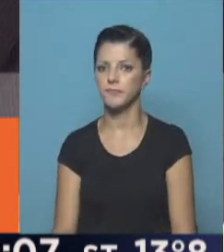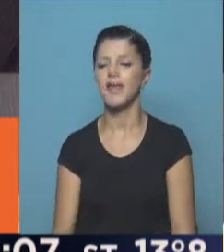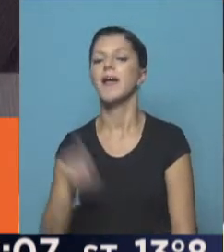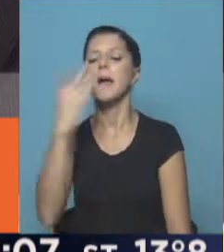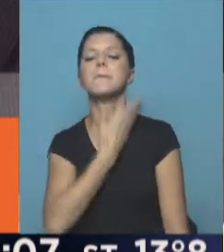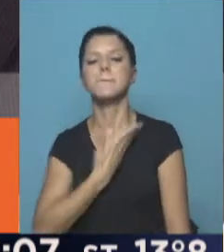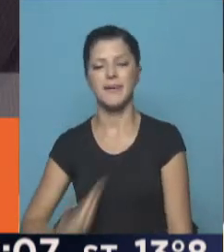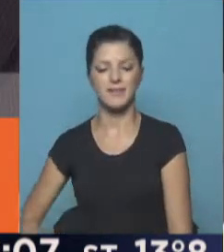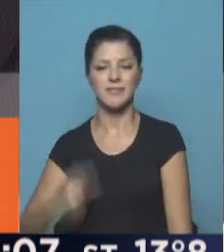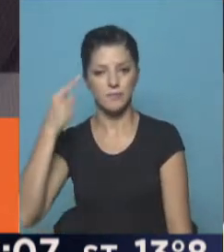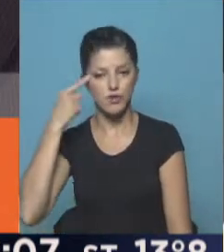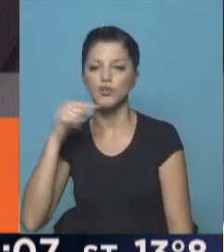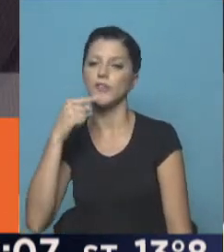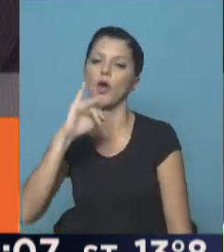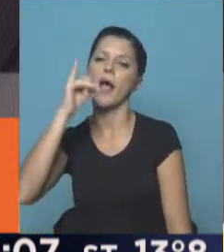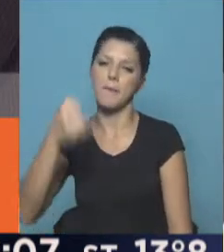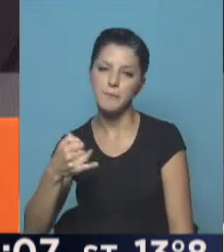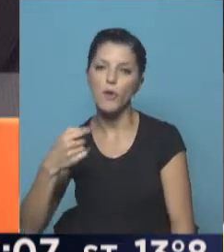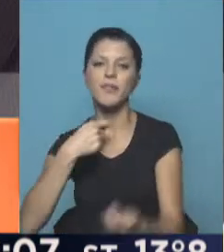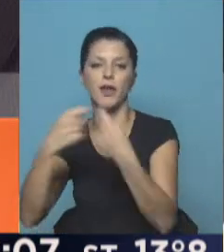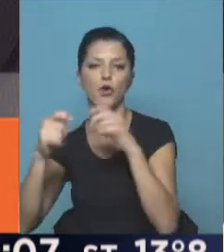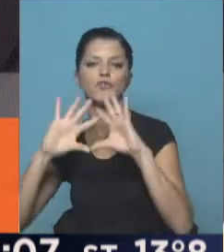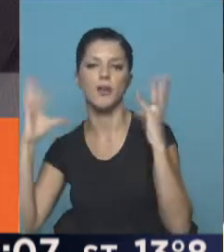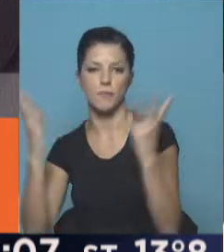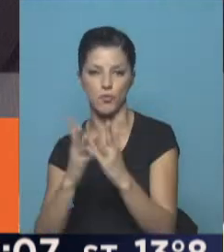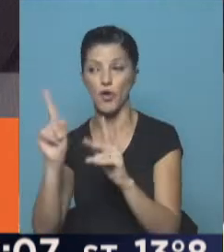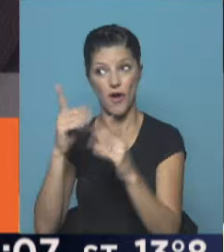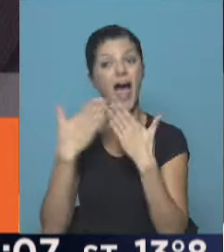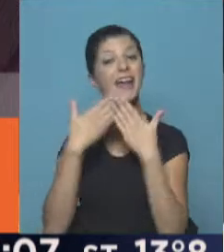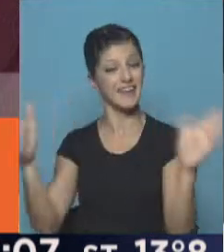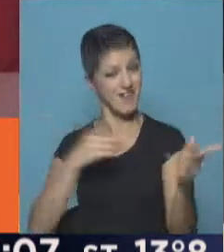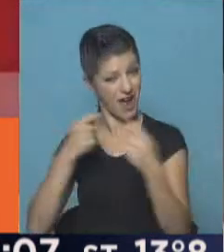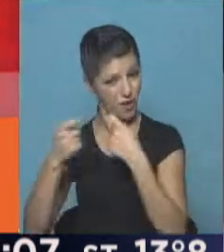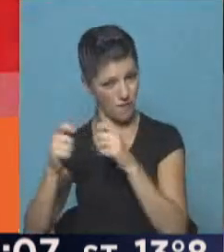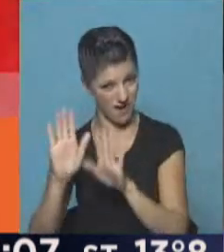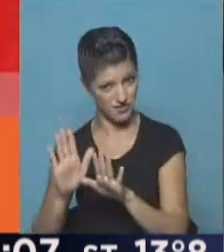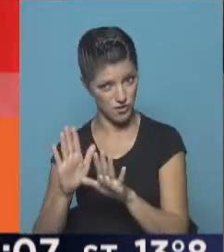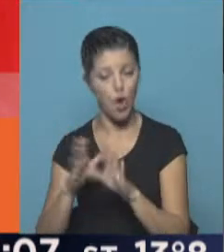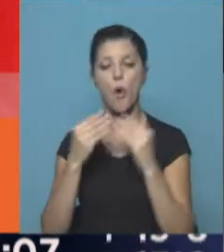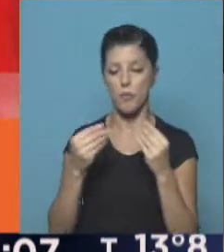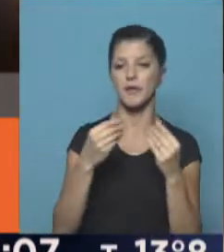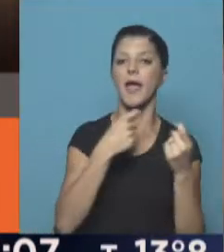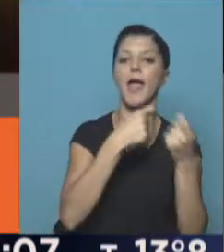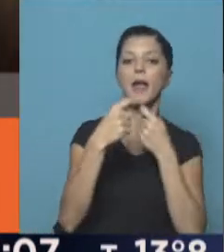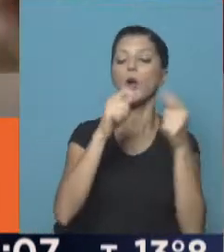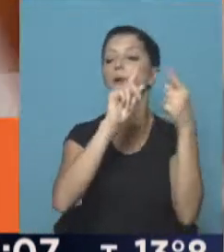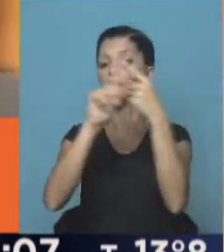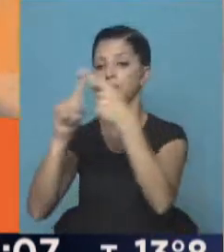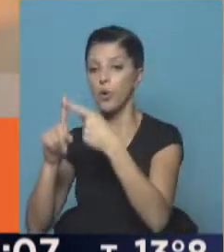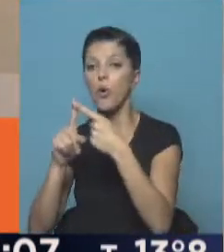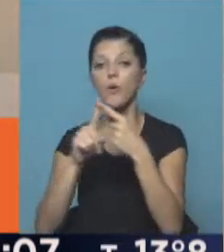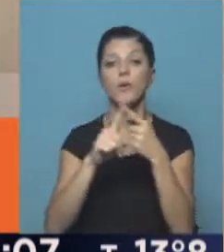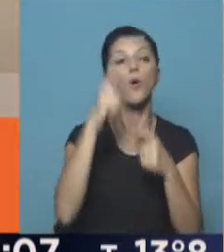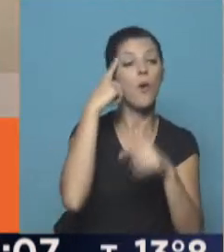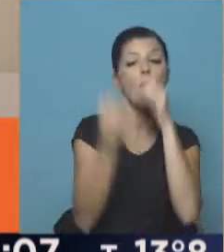Jinping no diría que es el campeón de la globalización, sino del libre comercio, porque justamente la globalización en su encarnación norteamericana